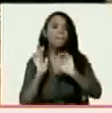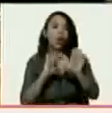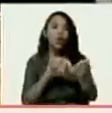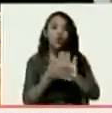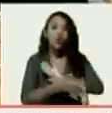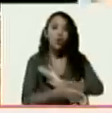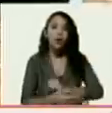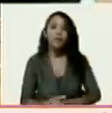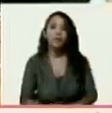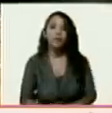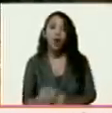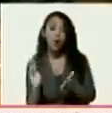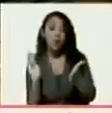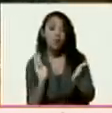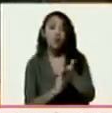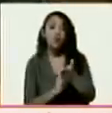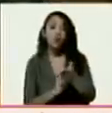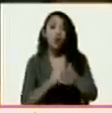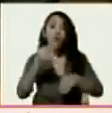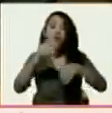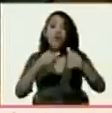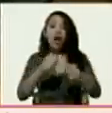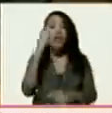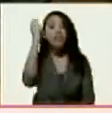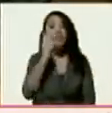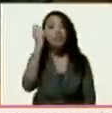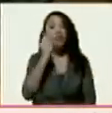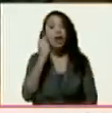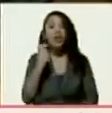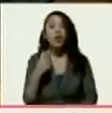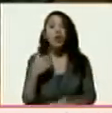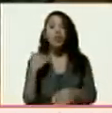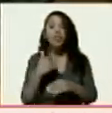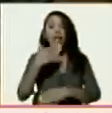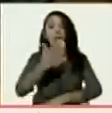Puso a votar en una lista hasta diputados del Bloque de la Patria.